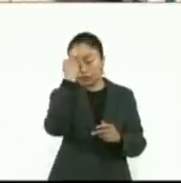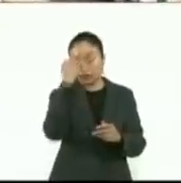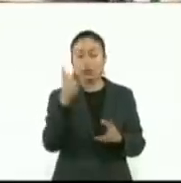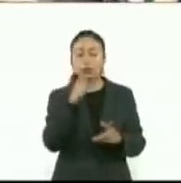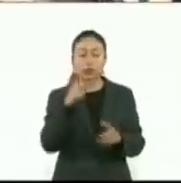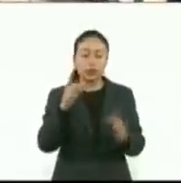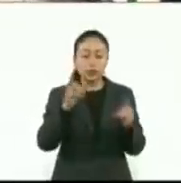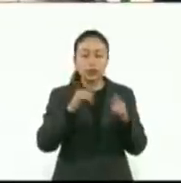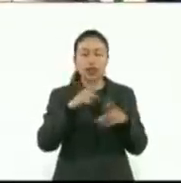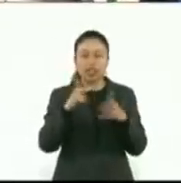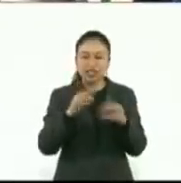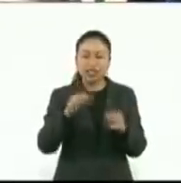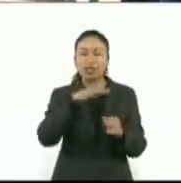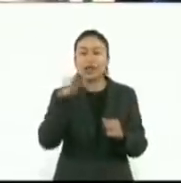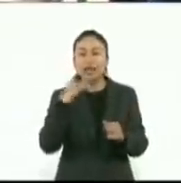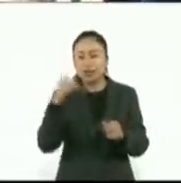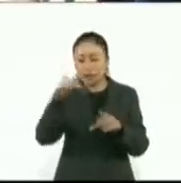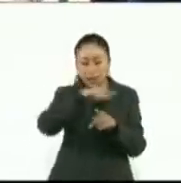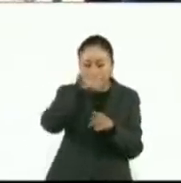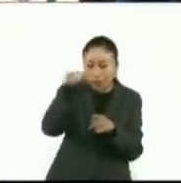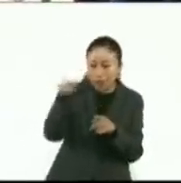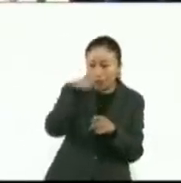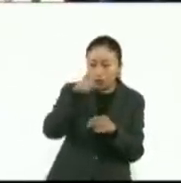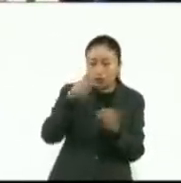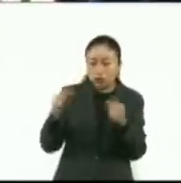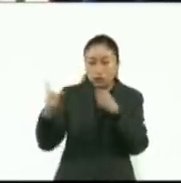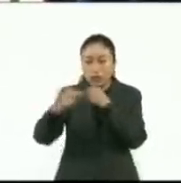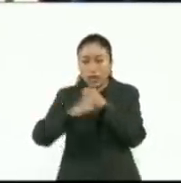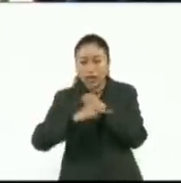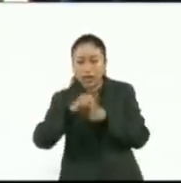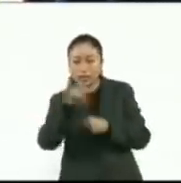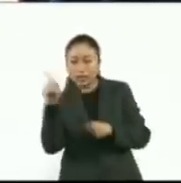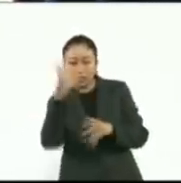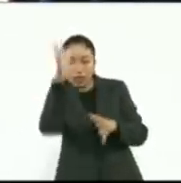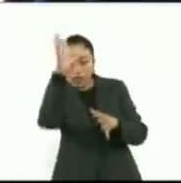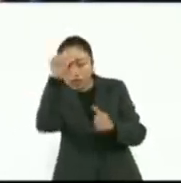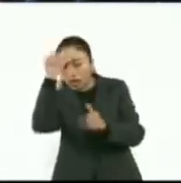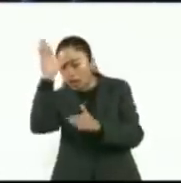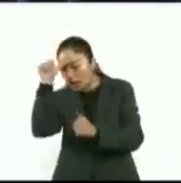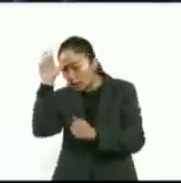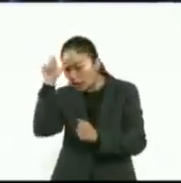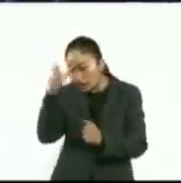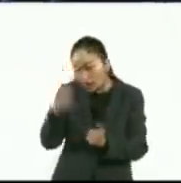secundaria. La fotosíntesis captura CO2, las plantas verdes,